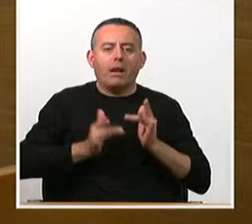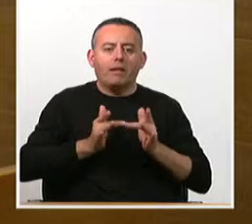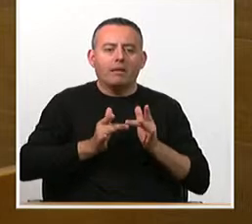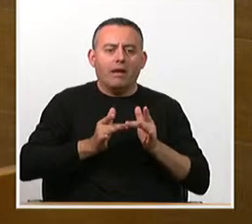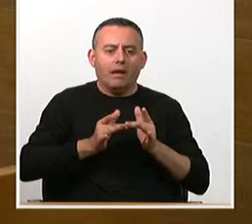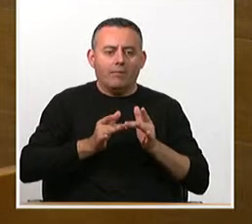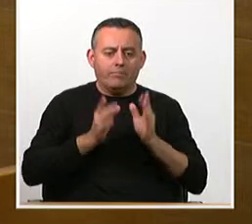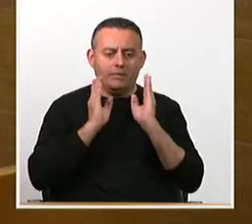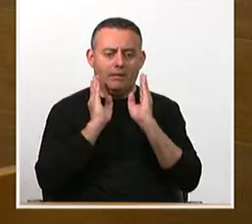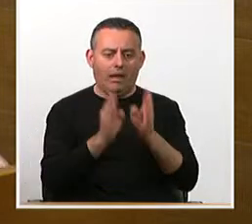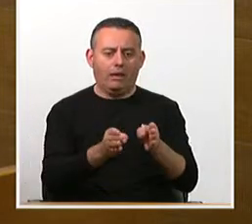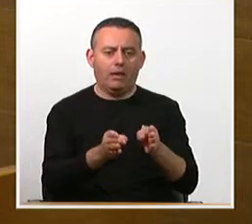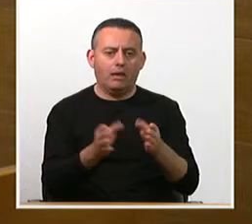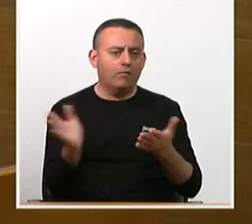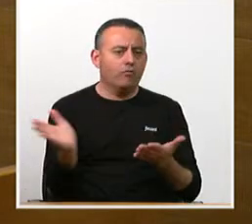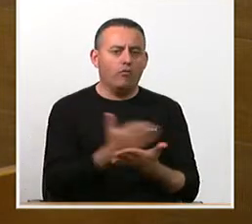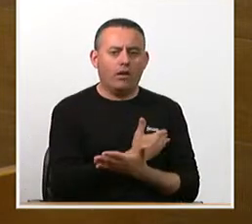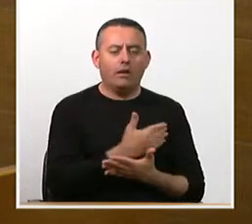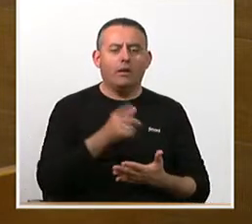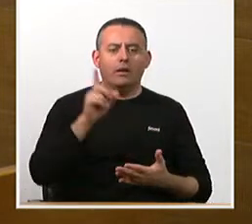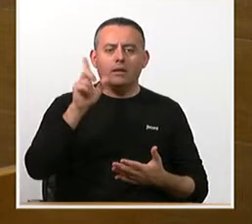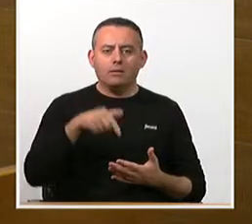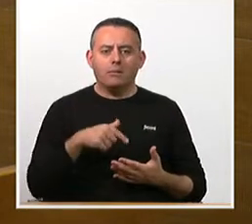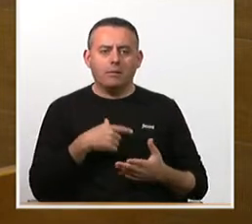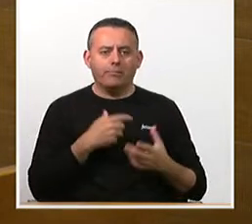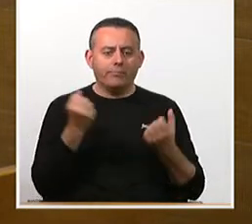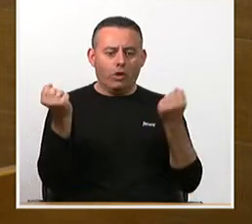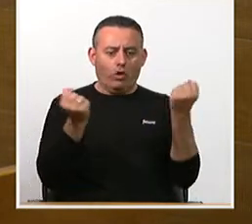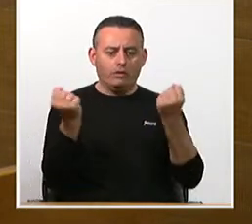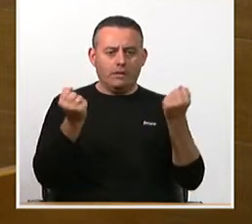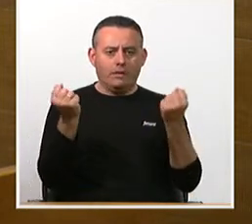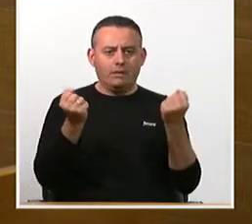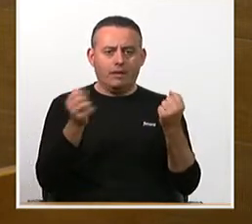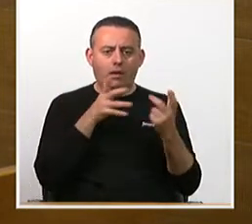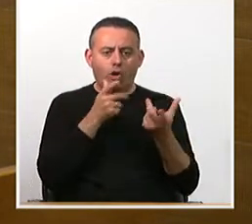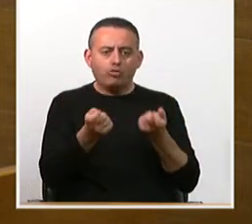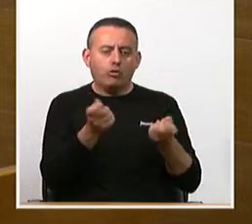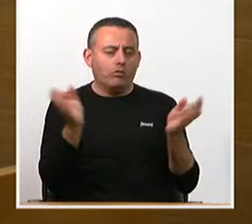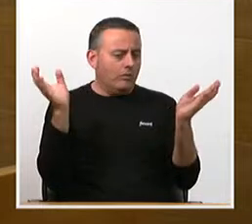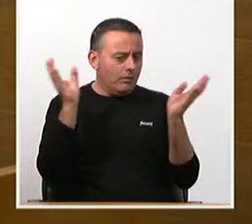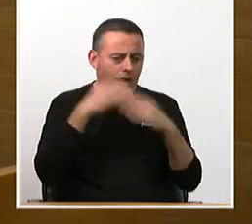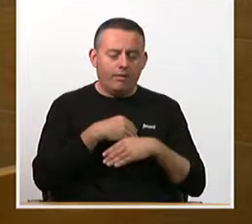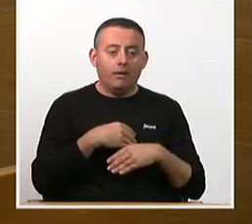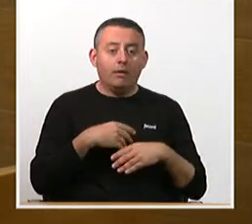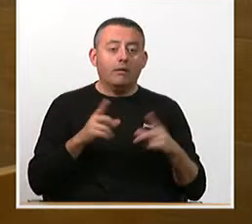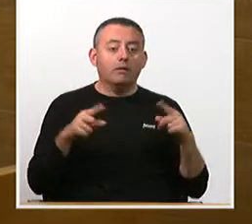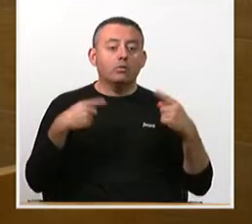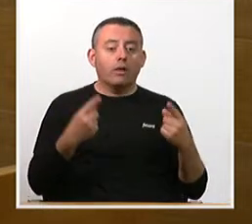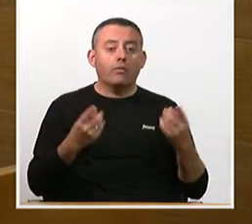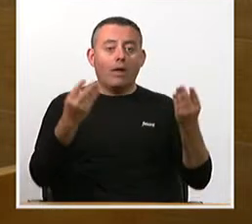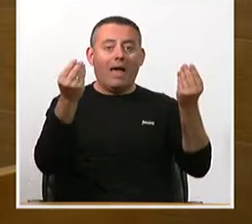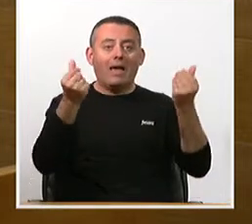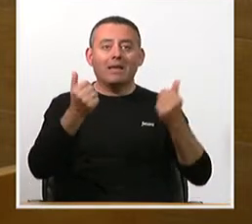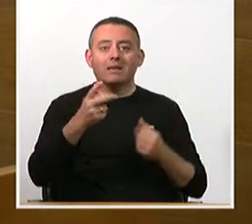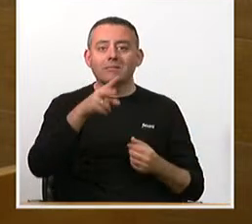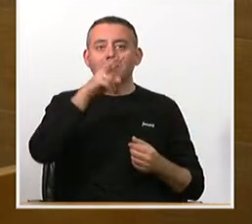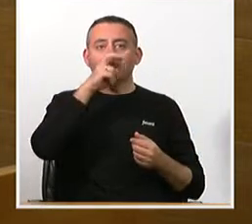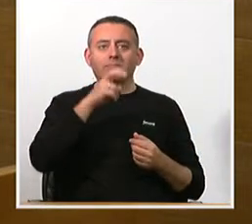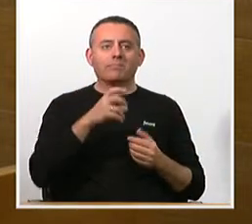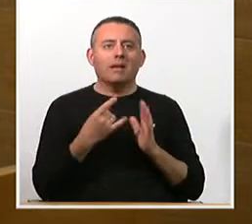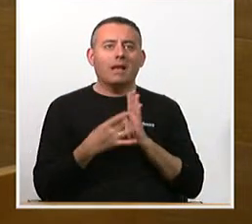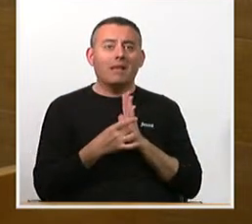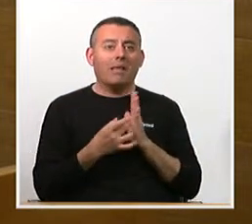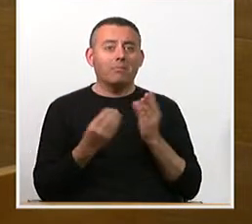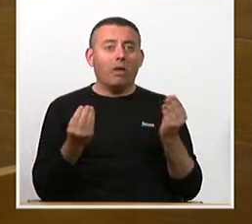no sancionan a los vehículos que entran y que por tanto no hacen nada para mejorar la calidad del aire saben lo que